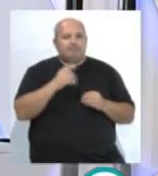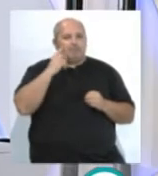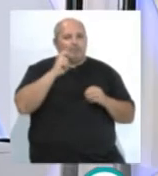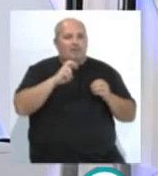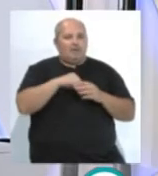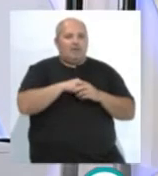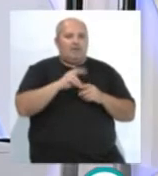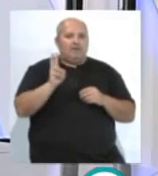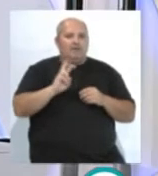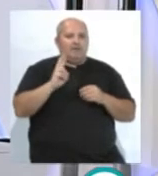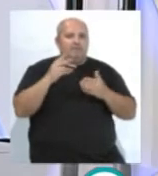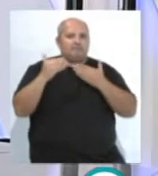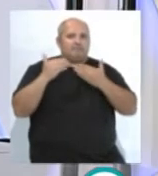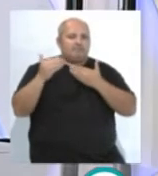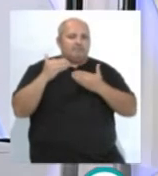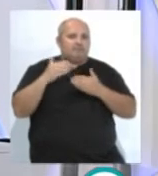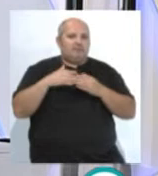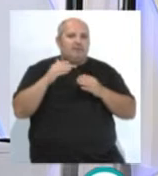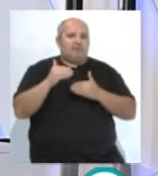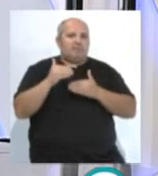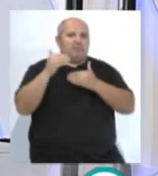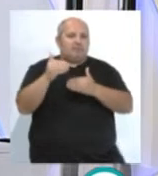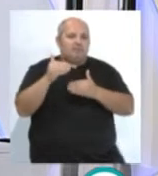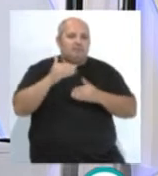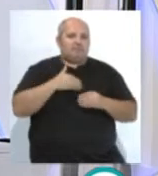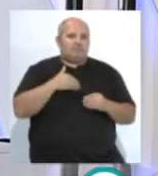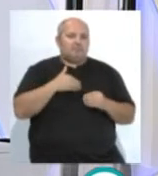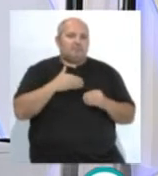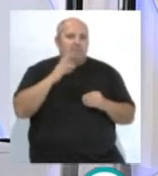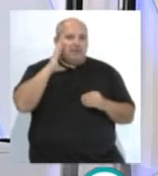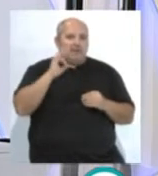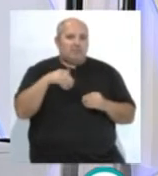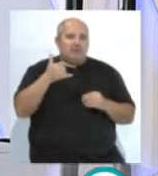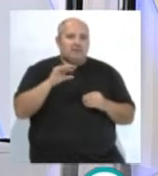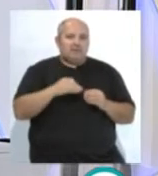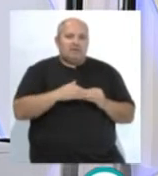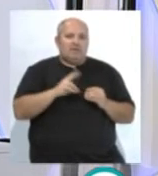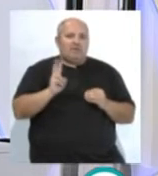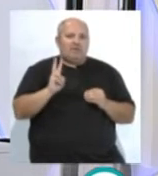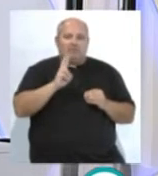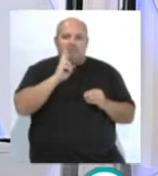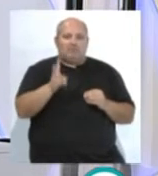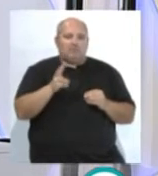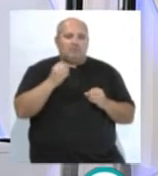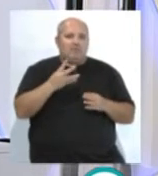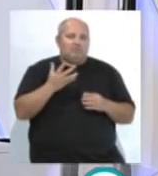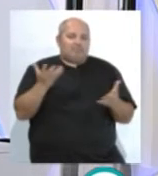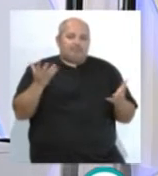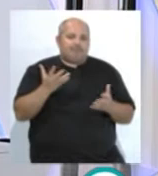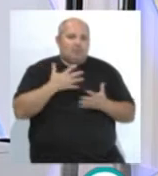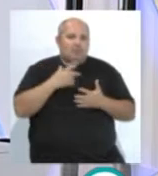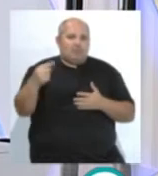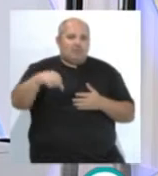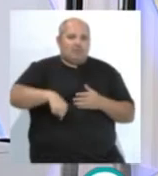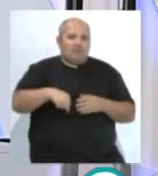de con Venezuela de arreglar para trazar el que vaya para allá, ¿no? Claro, Venezuela le dirá, me parece muy bien, pero el